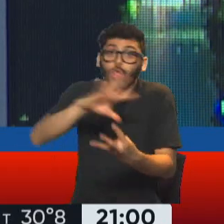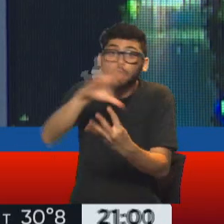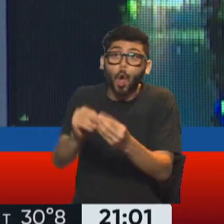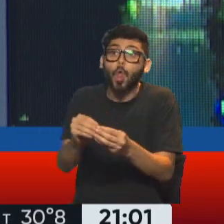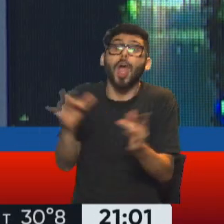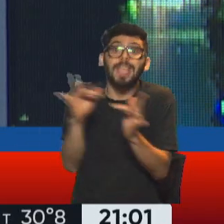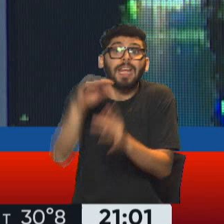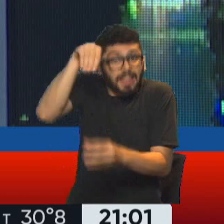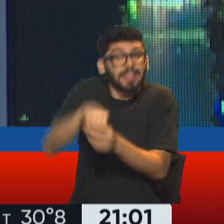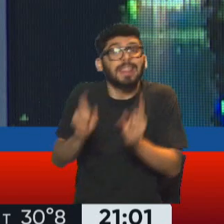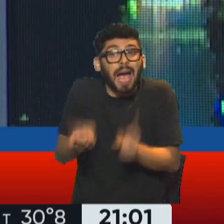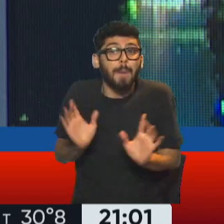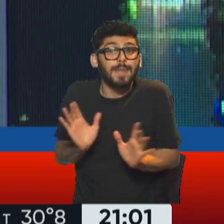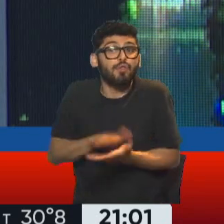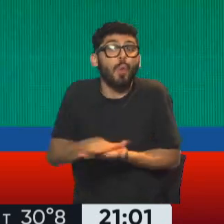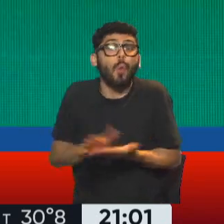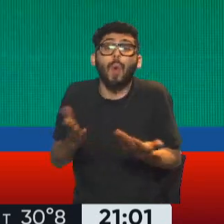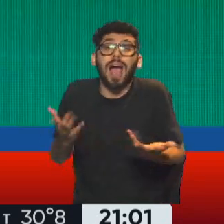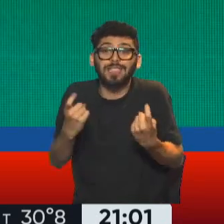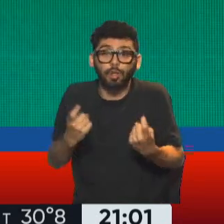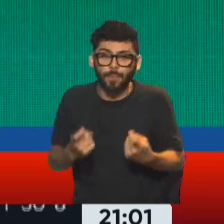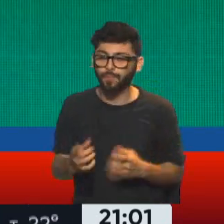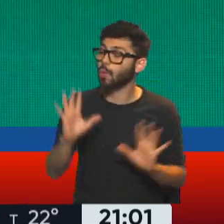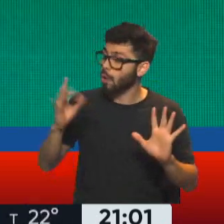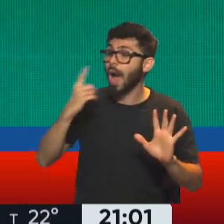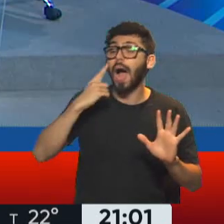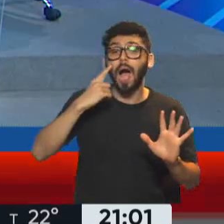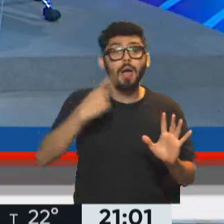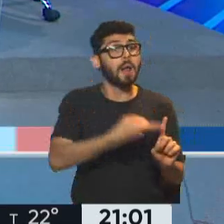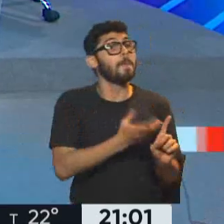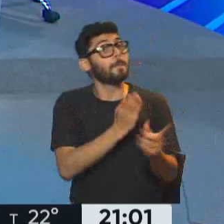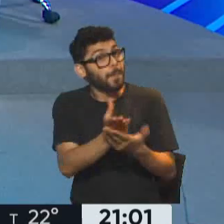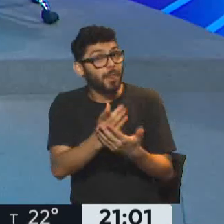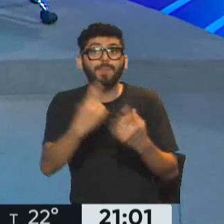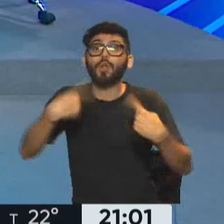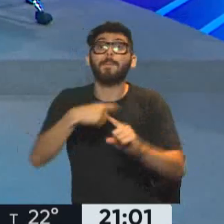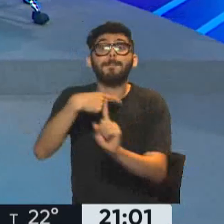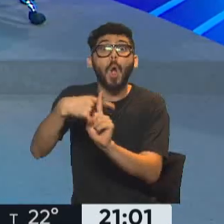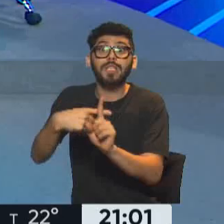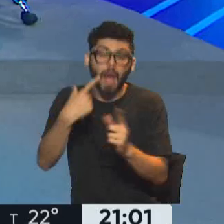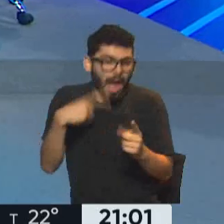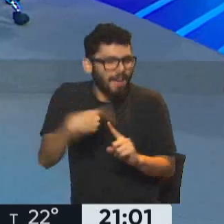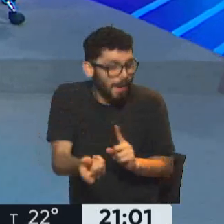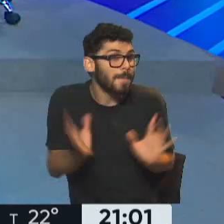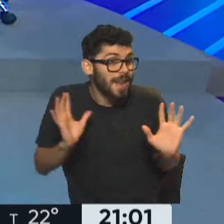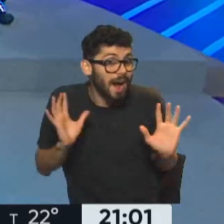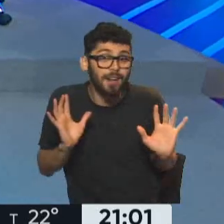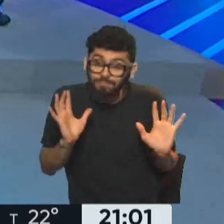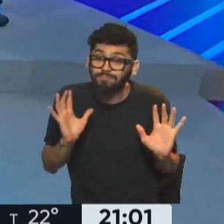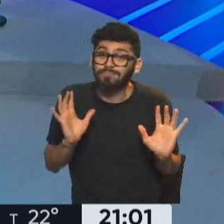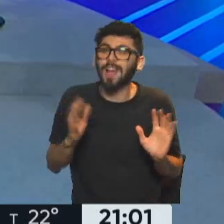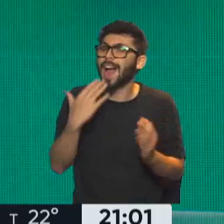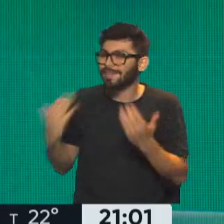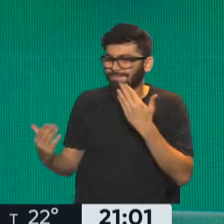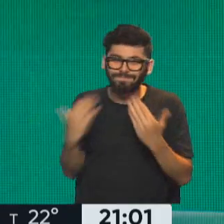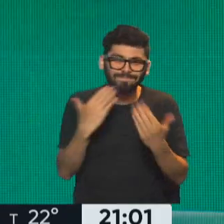parte de Internet, entre otros servicios básicos. Bueno, mañana vamos a ver si viene la agenda positiva a pedido de Raúl. La dejamos ahí el pedido. Gracias, Carmen,